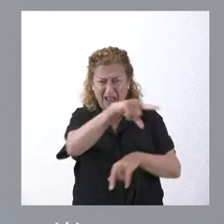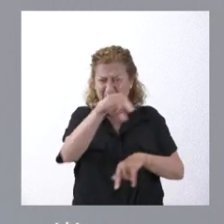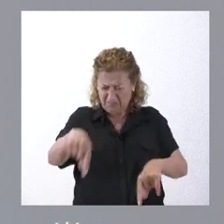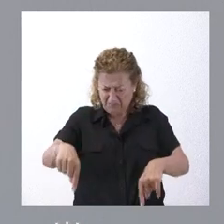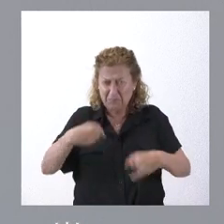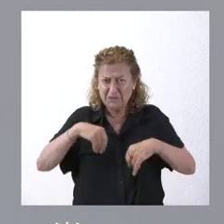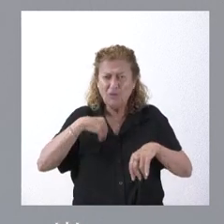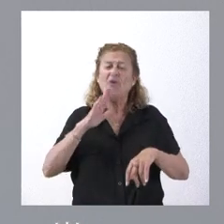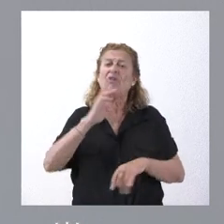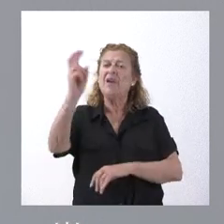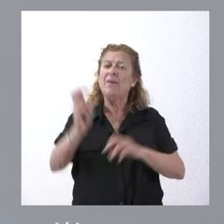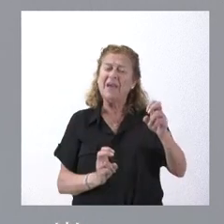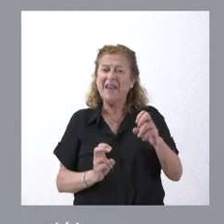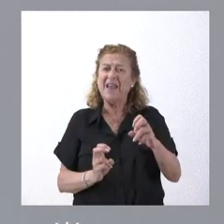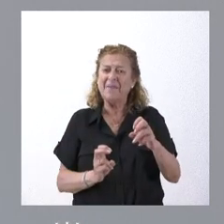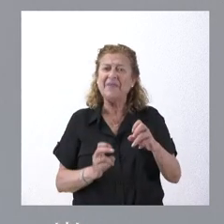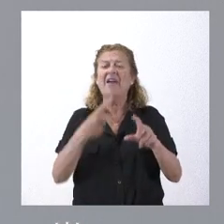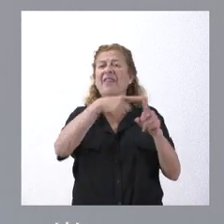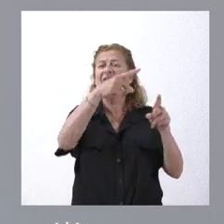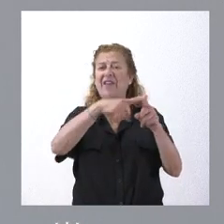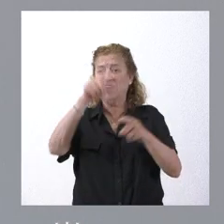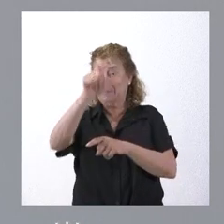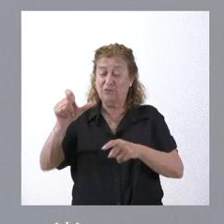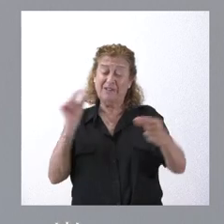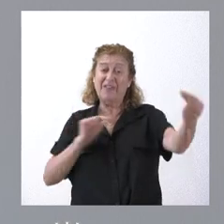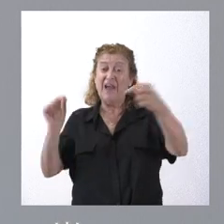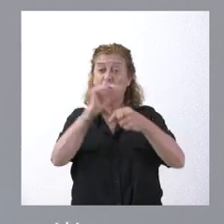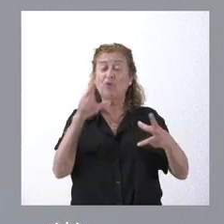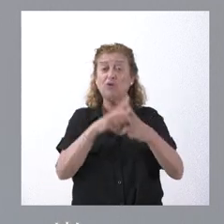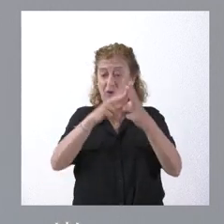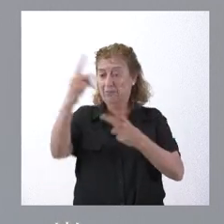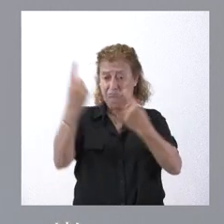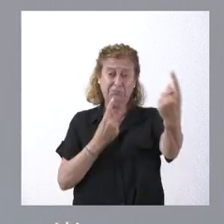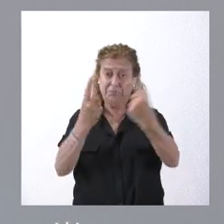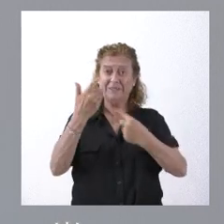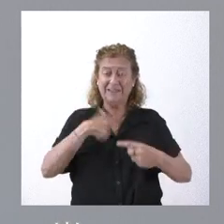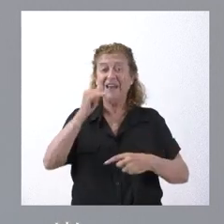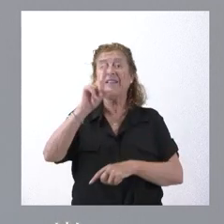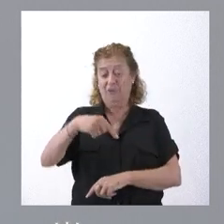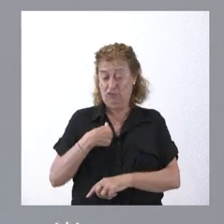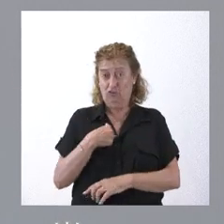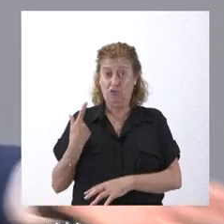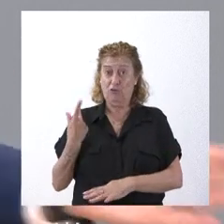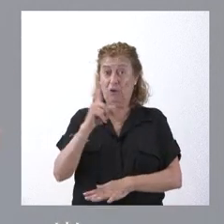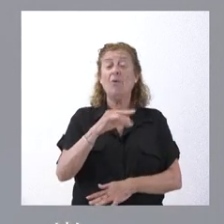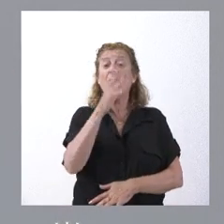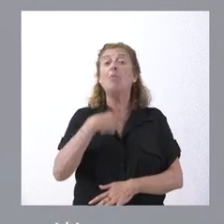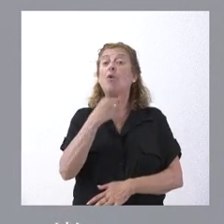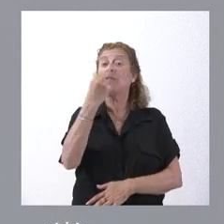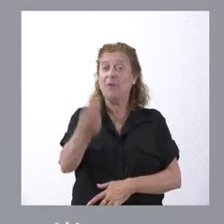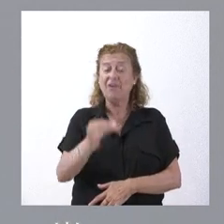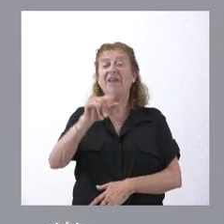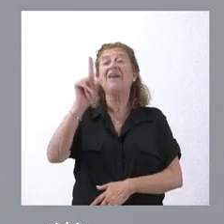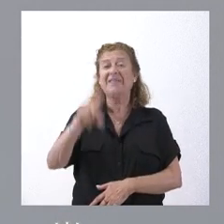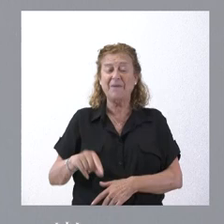donde comparecieron los diferentes agentes del diálogo social y comparecí yo mismo en calidad de portavoz y compareció también